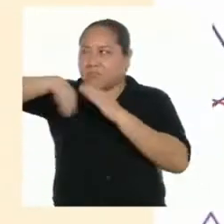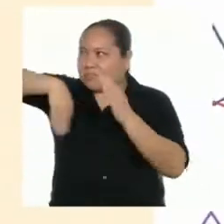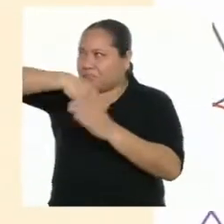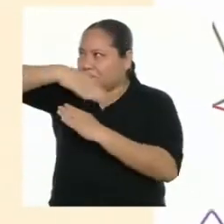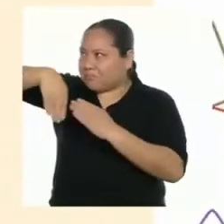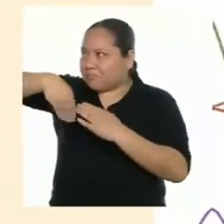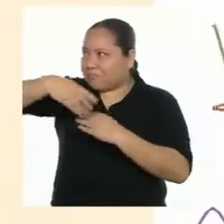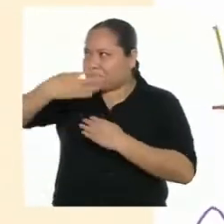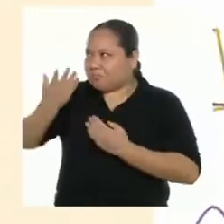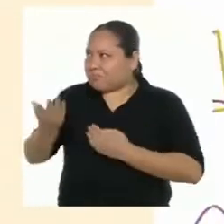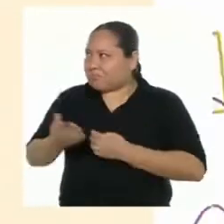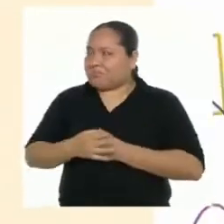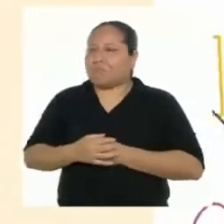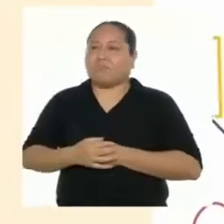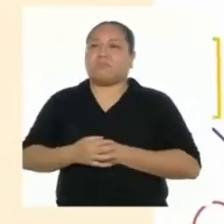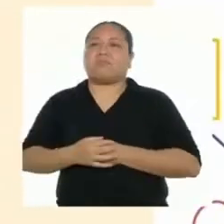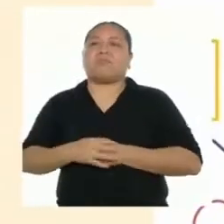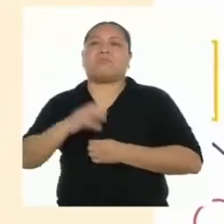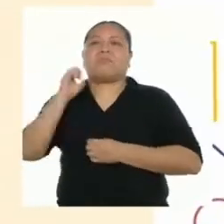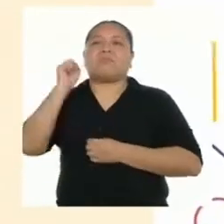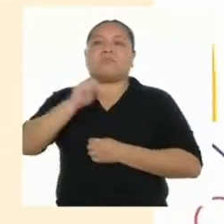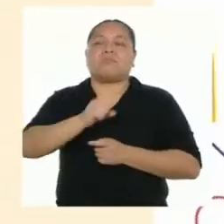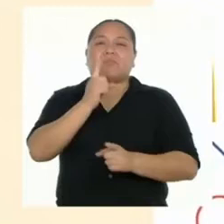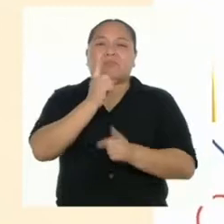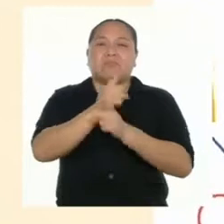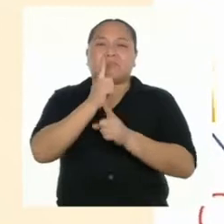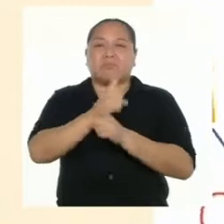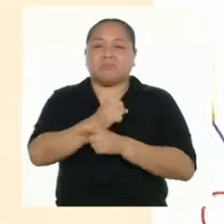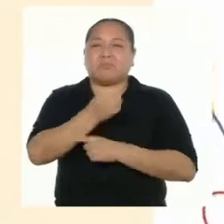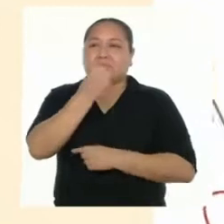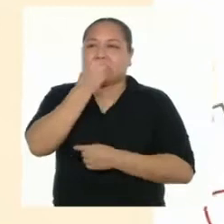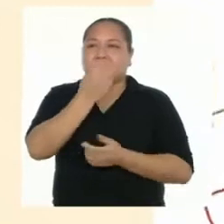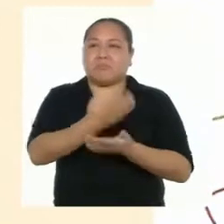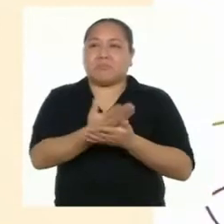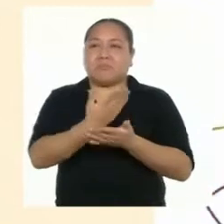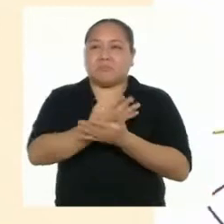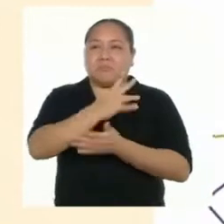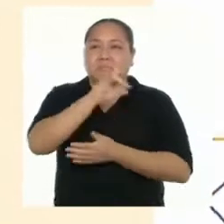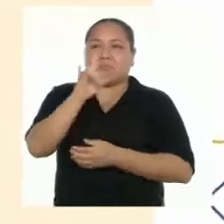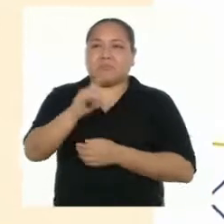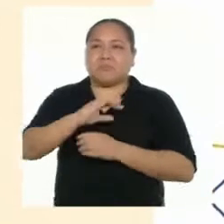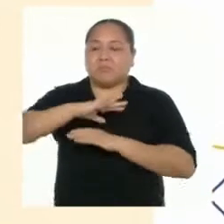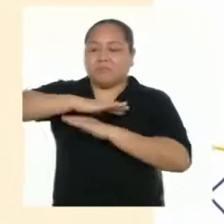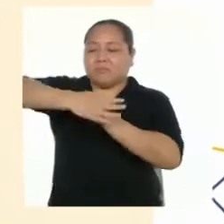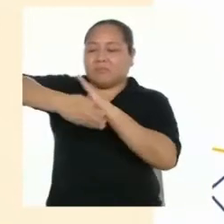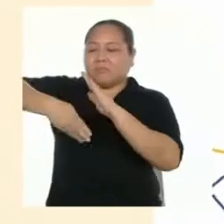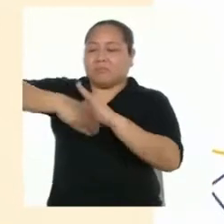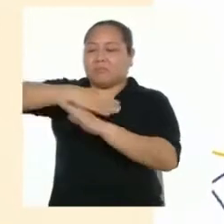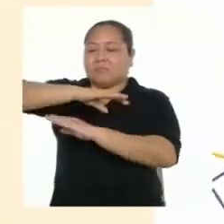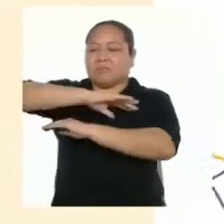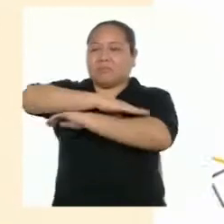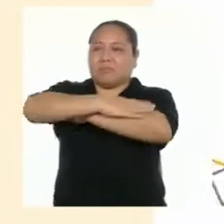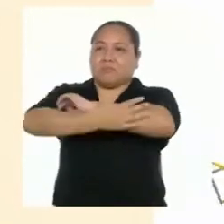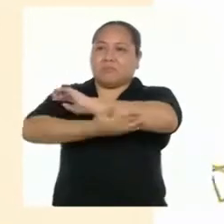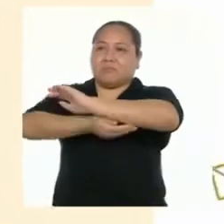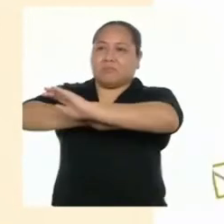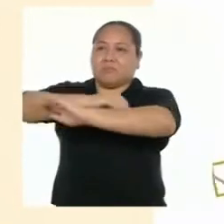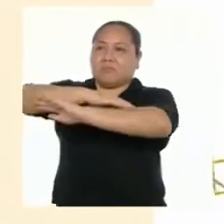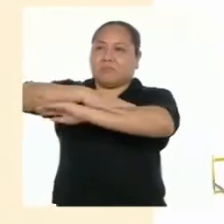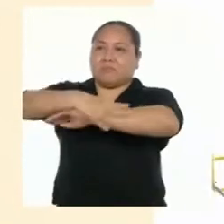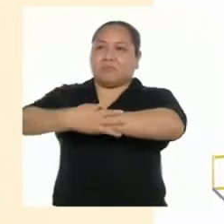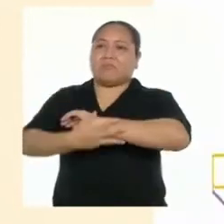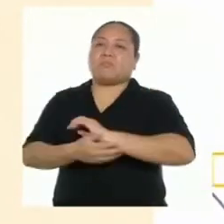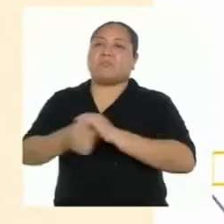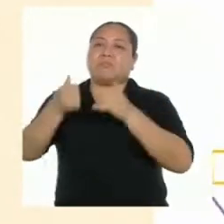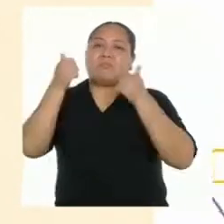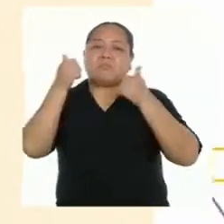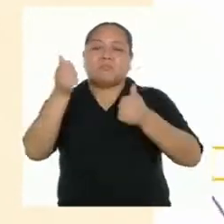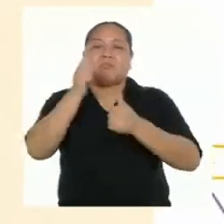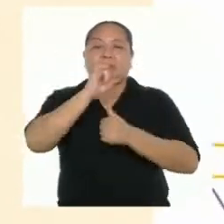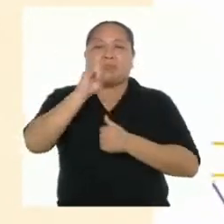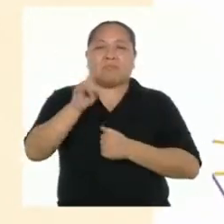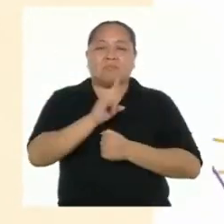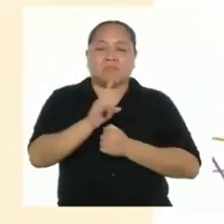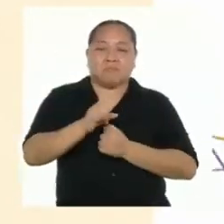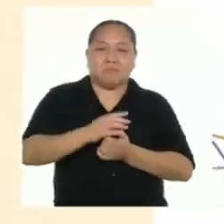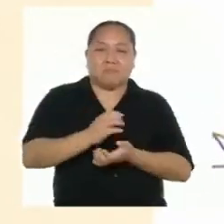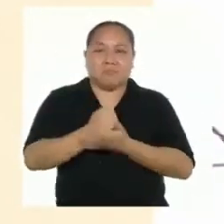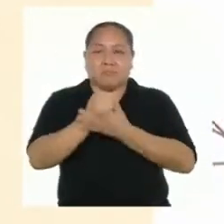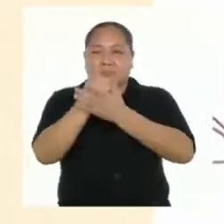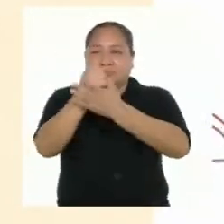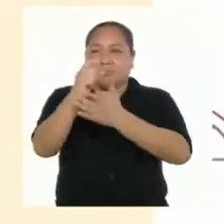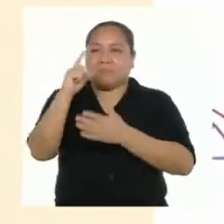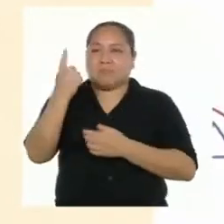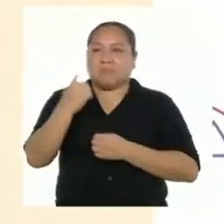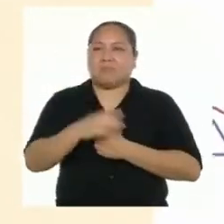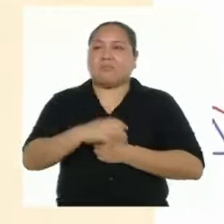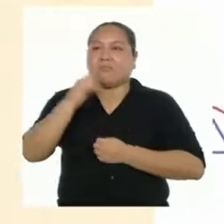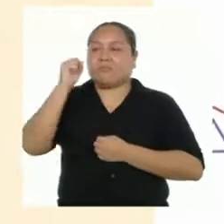rollos? Exactamente. Y qué bueno que uses este rollo de vendas elásticas, ya que son un muy buen implemento de primeros